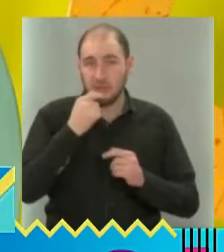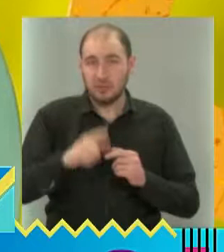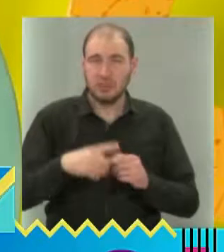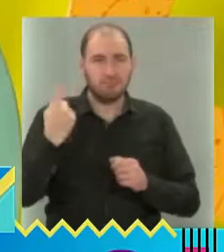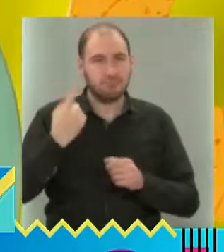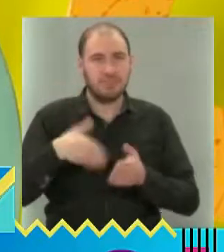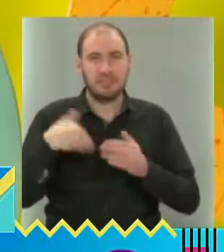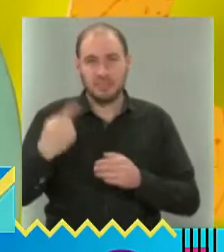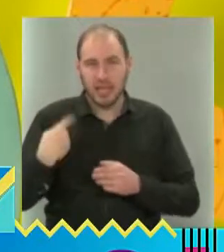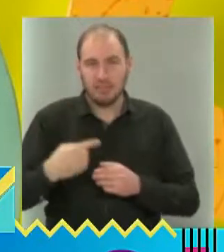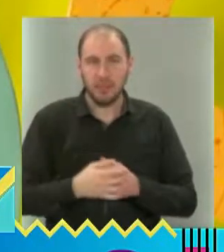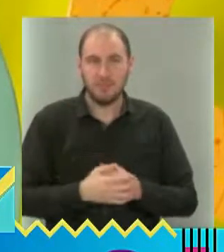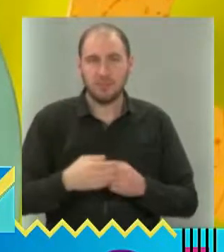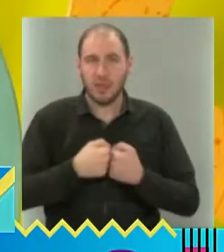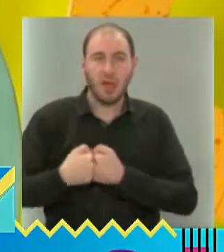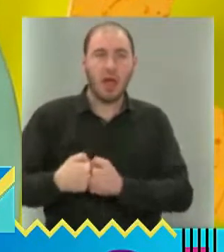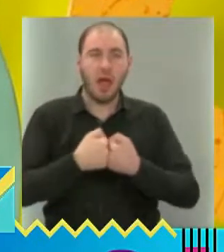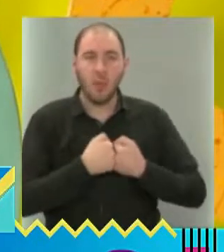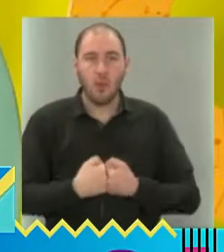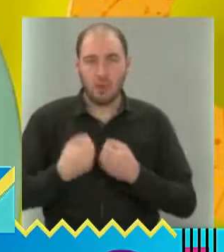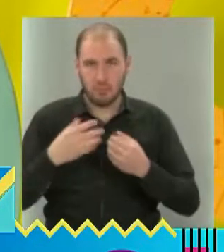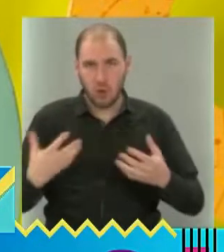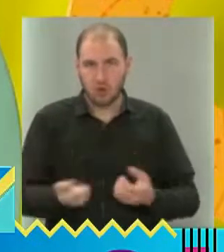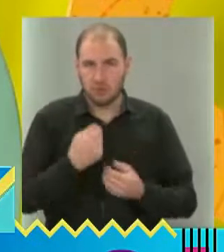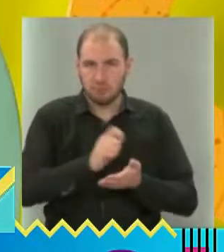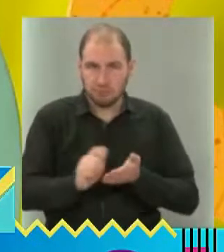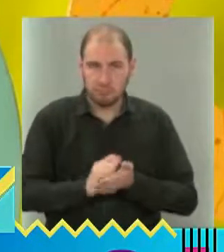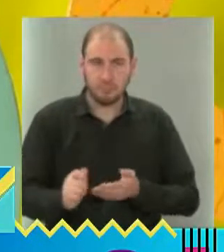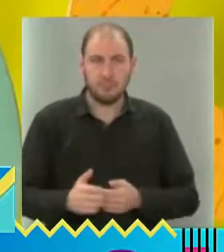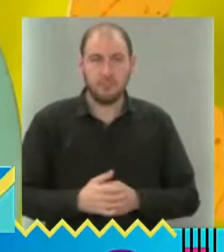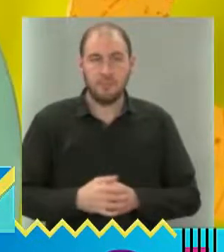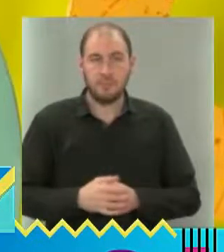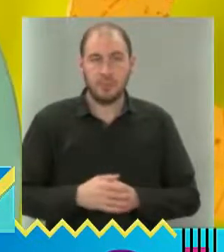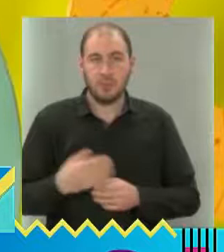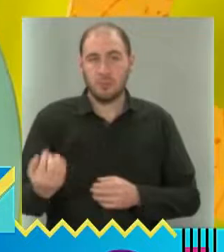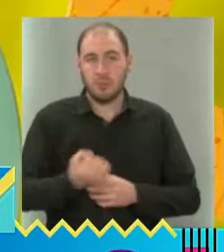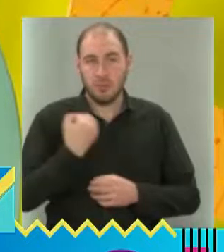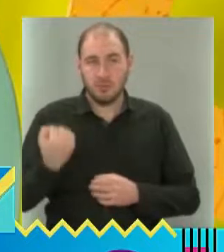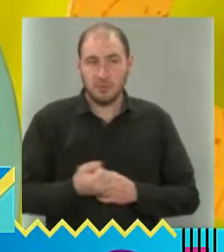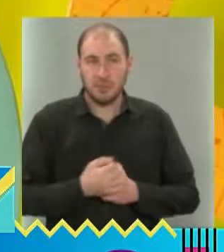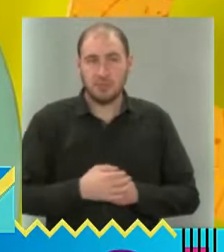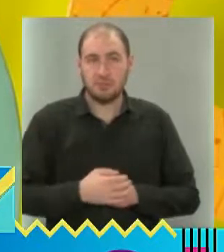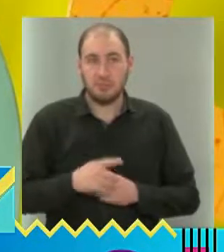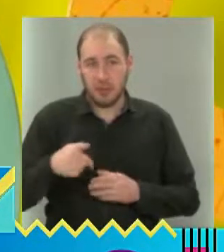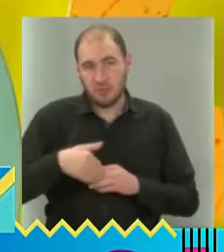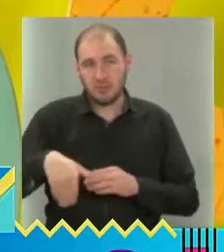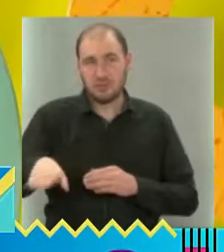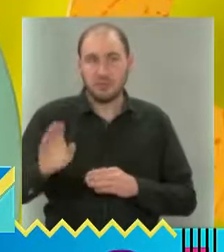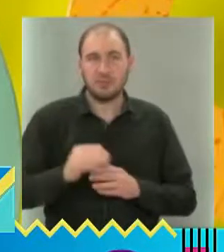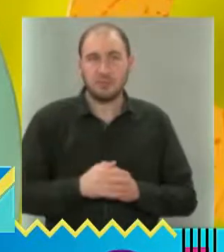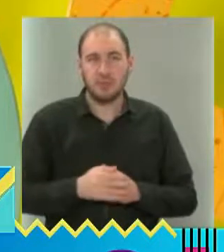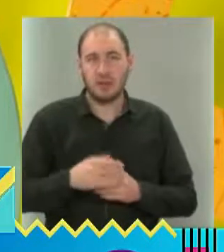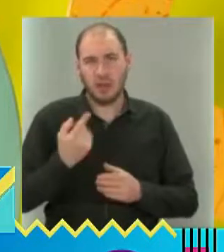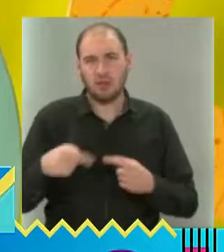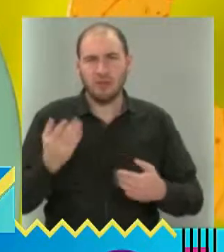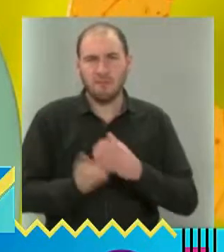siempre de arriba como los consensos, digamos, para lograr y poder escribir eso, digamos, que con la importancia que ha tenido, que tiene y que con sus